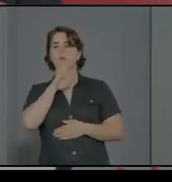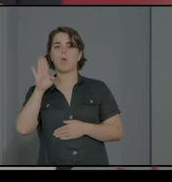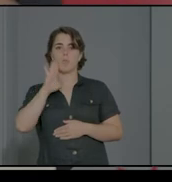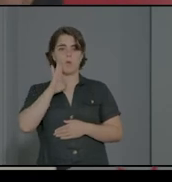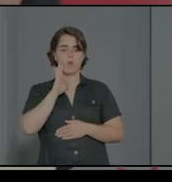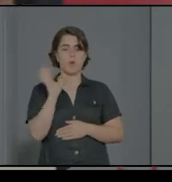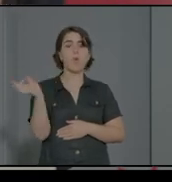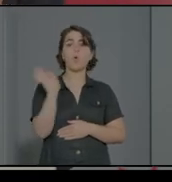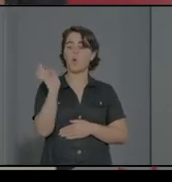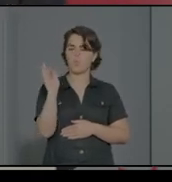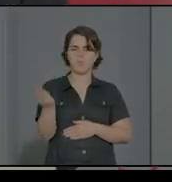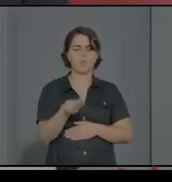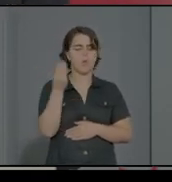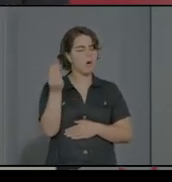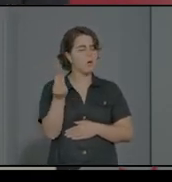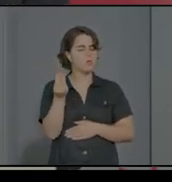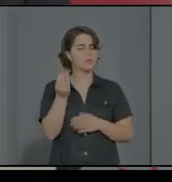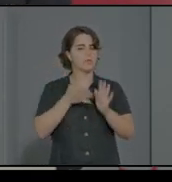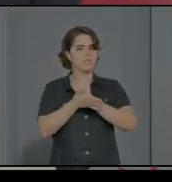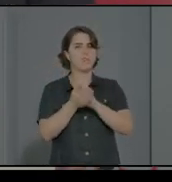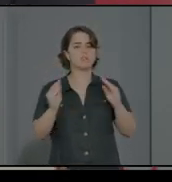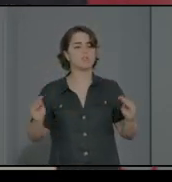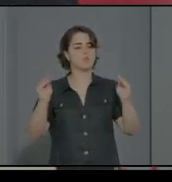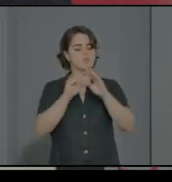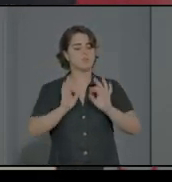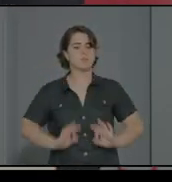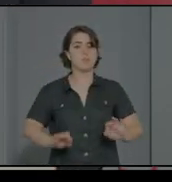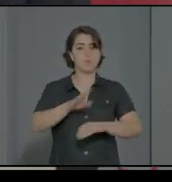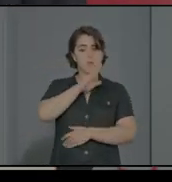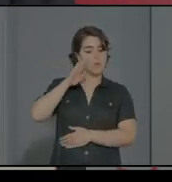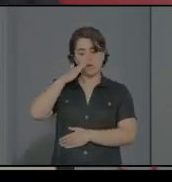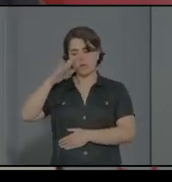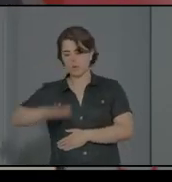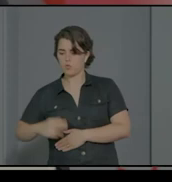hay una sincronía específica entre la madre e il niño.